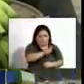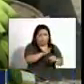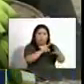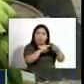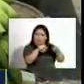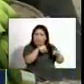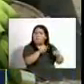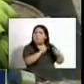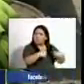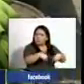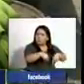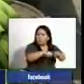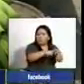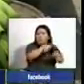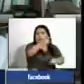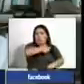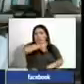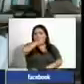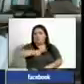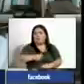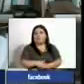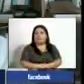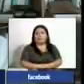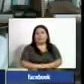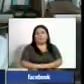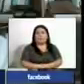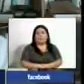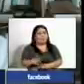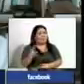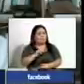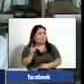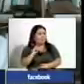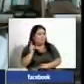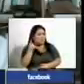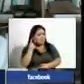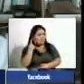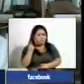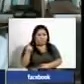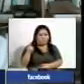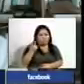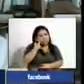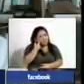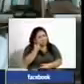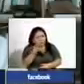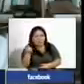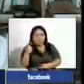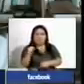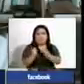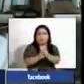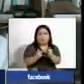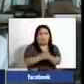están garantizados para los próximos meses. No vemos necesariamente problemas de